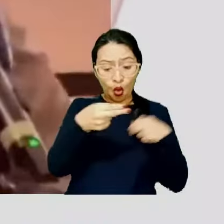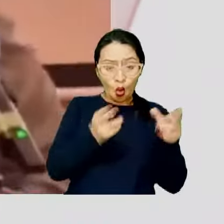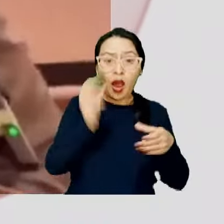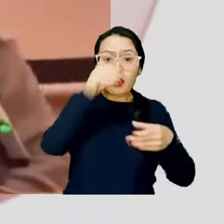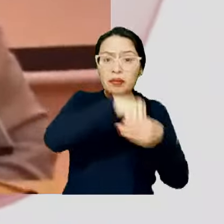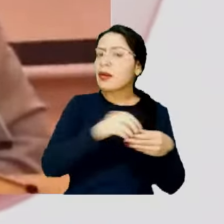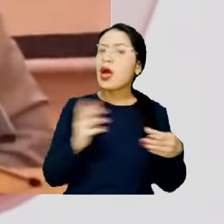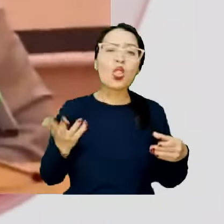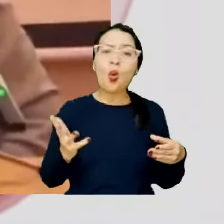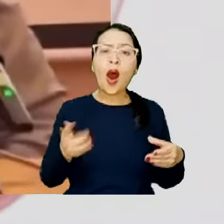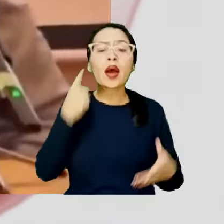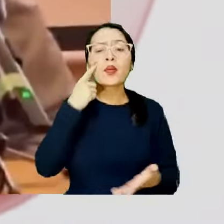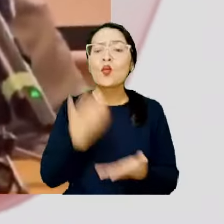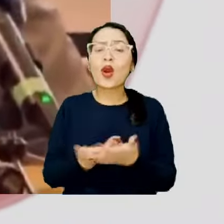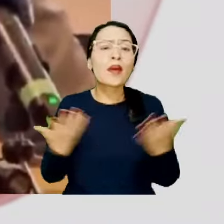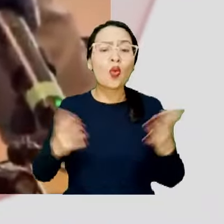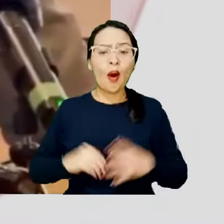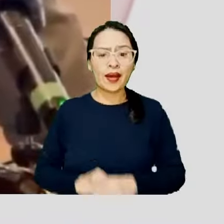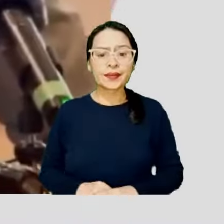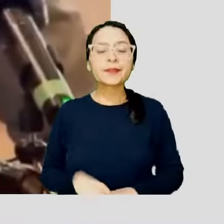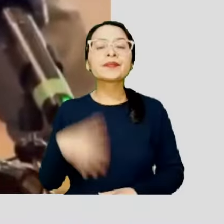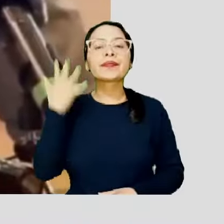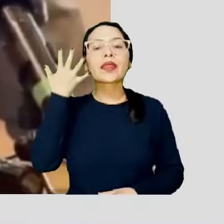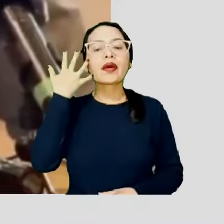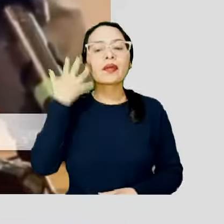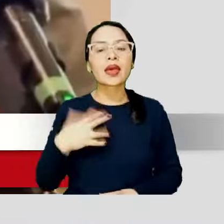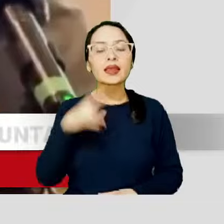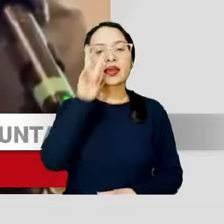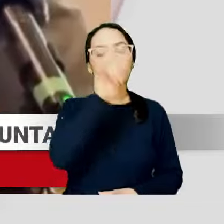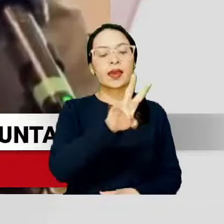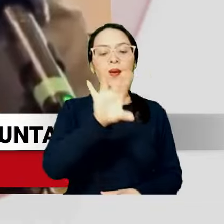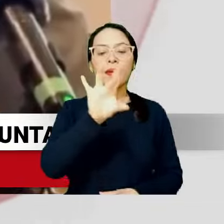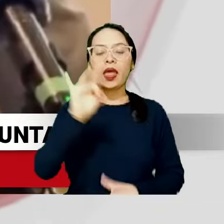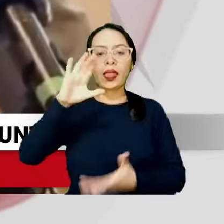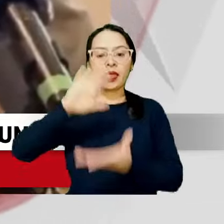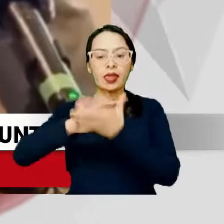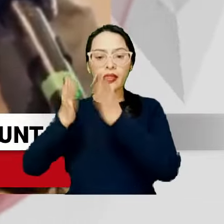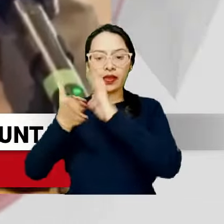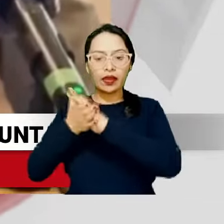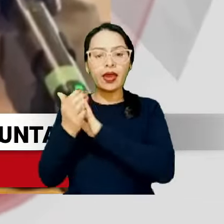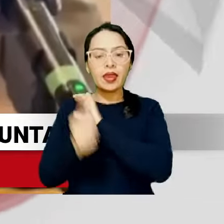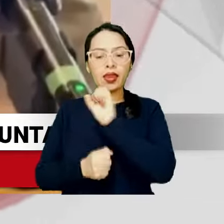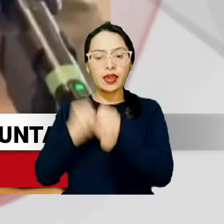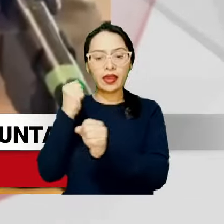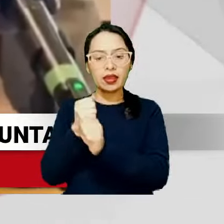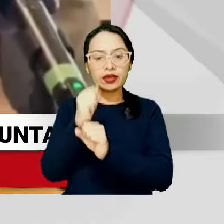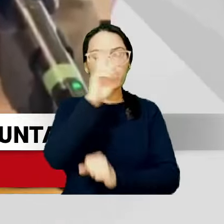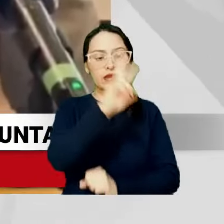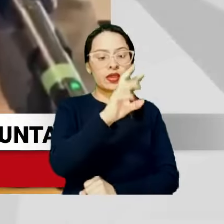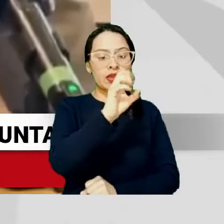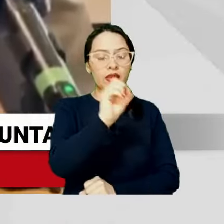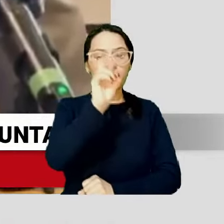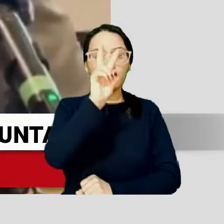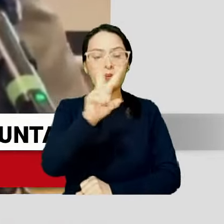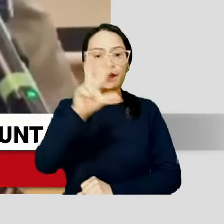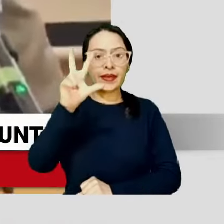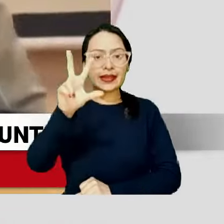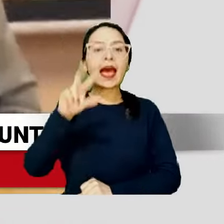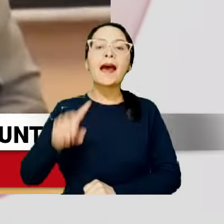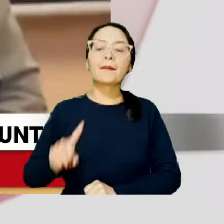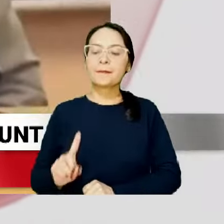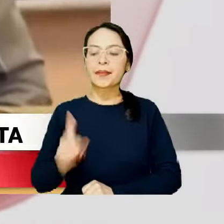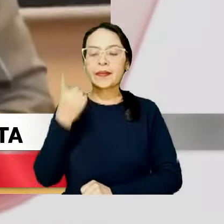El 28 de noviembre del 2023, que es la primera que data, la primera denuncia que presentan